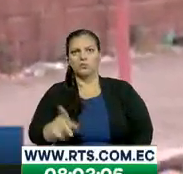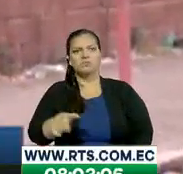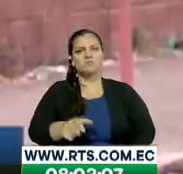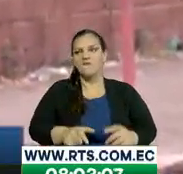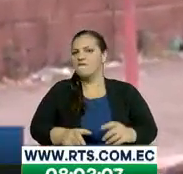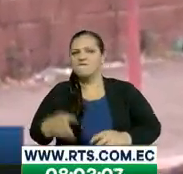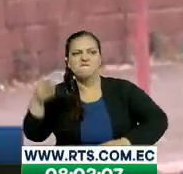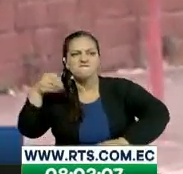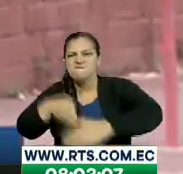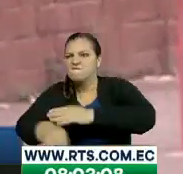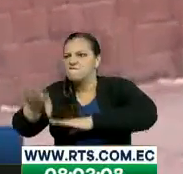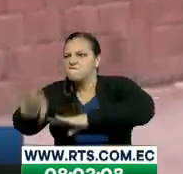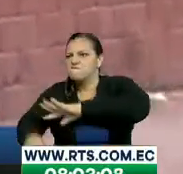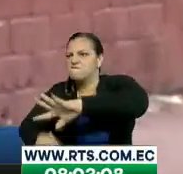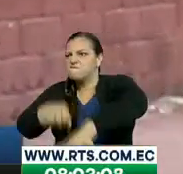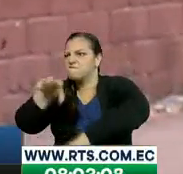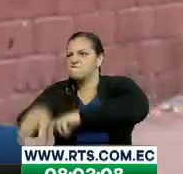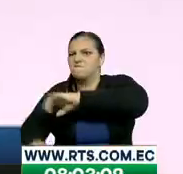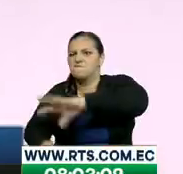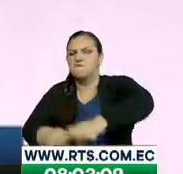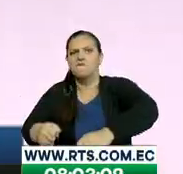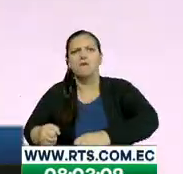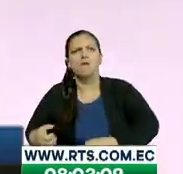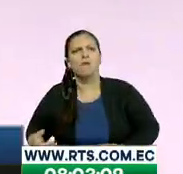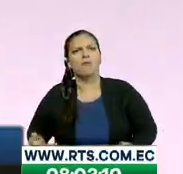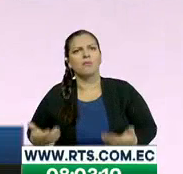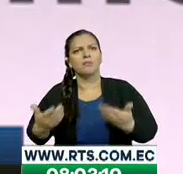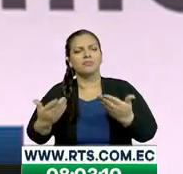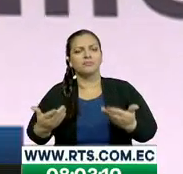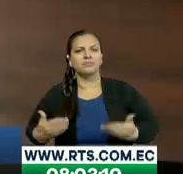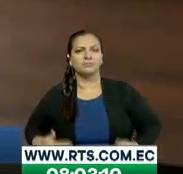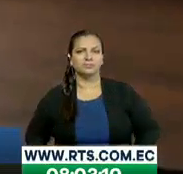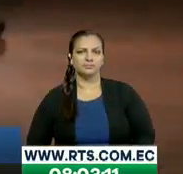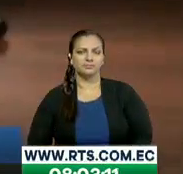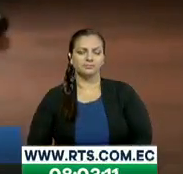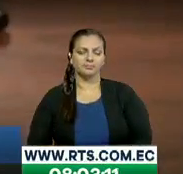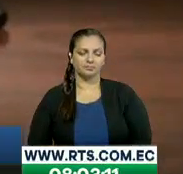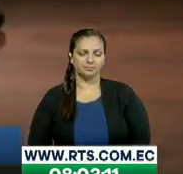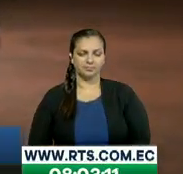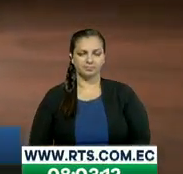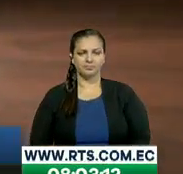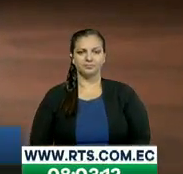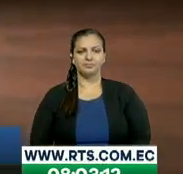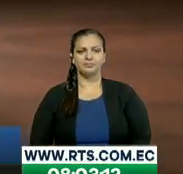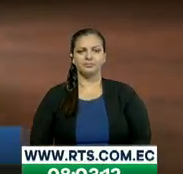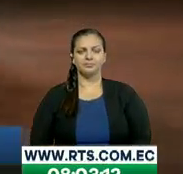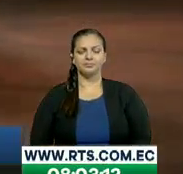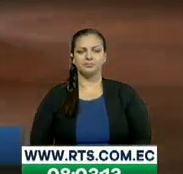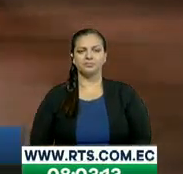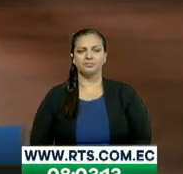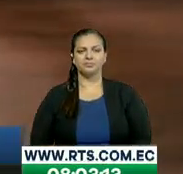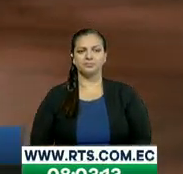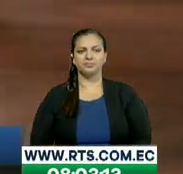Y se llevan varios implementos para el servicio de la comunidad.